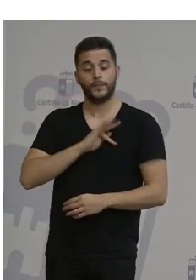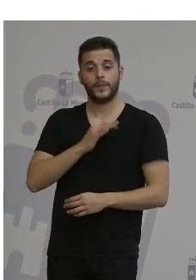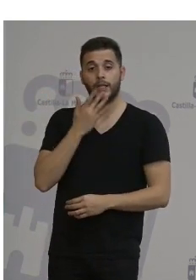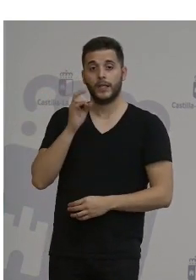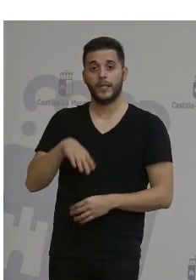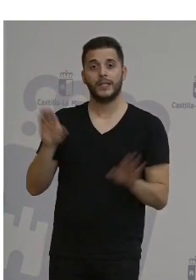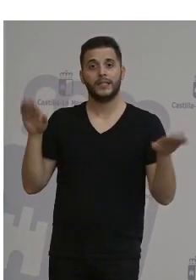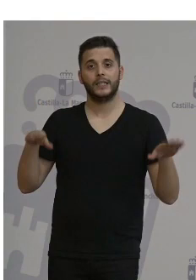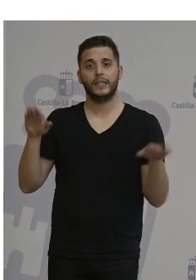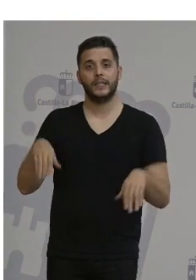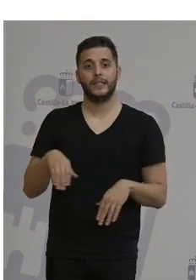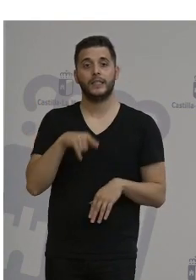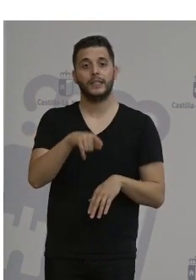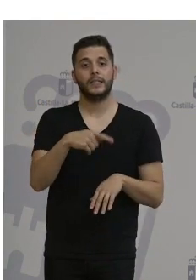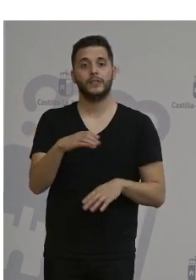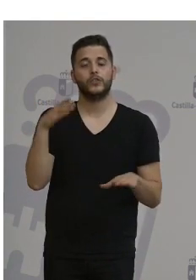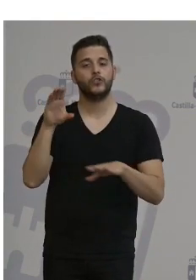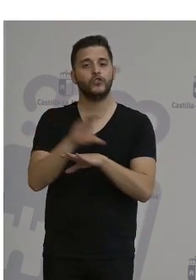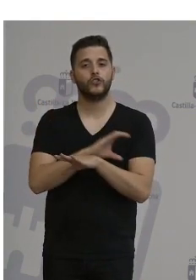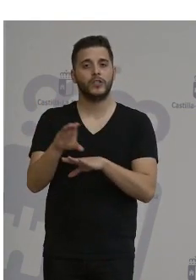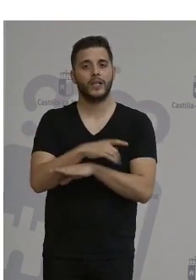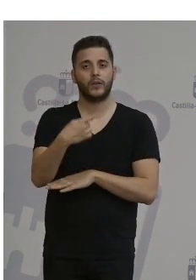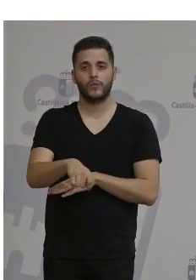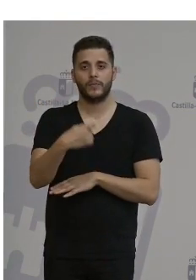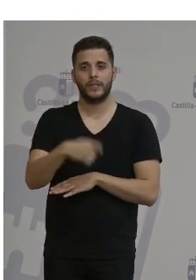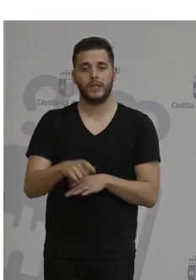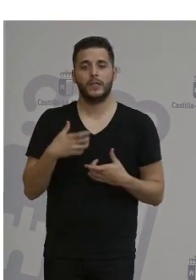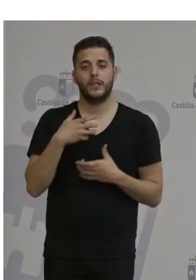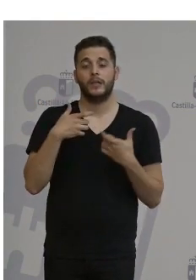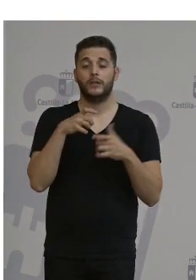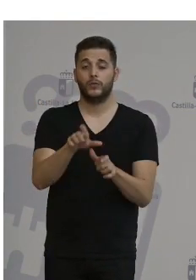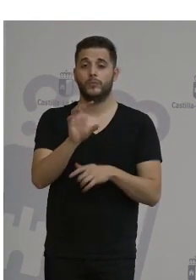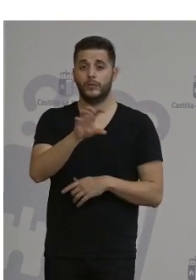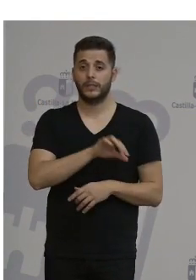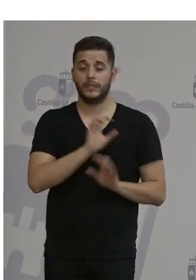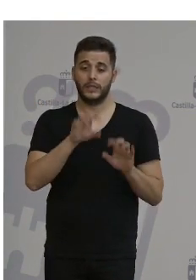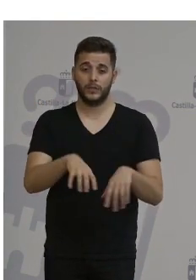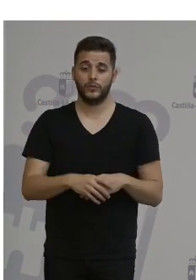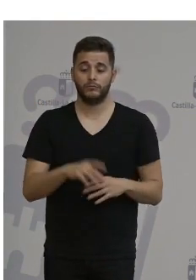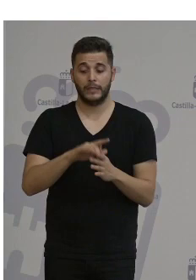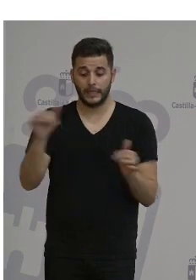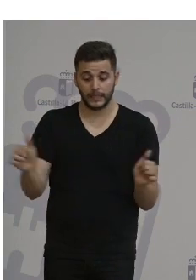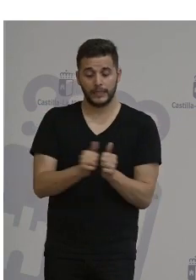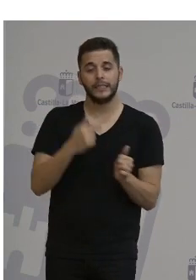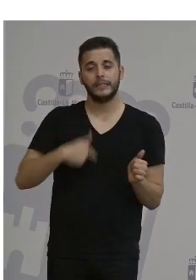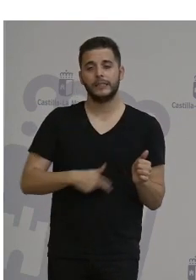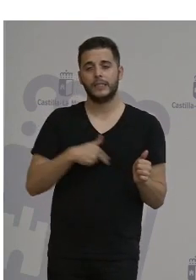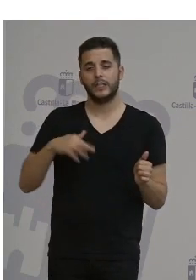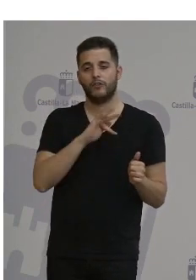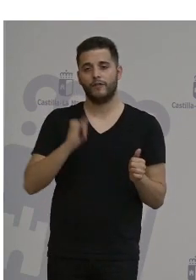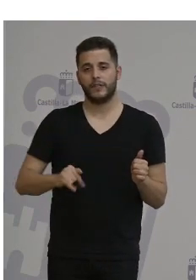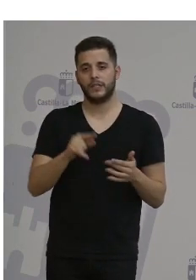Ibáñez, consejero de la Presidencia de la Junta de Castilla y León. Al consejero le acompaña Santiago Fernández,